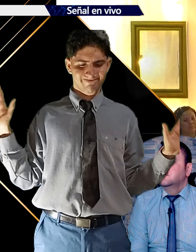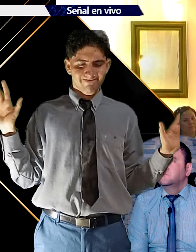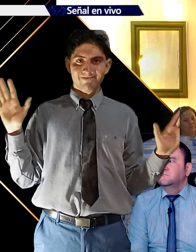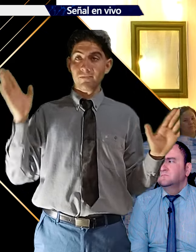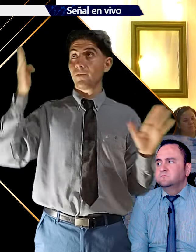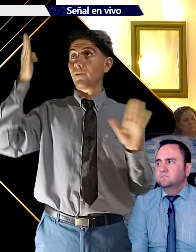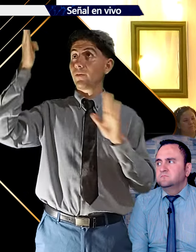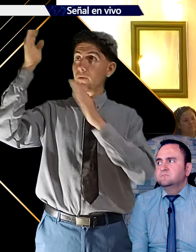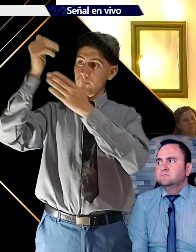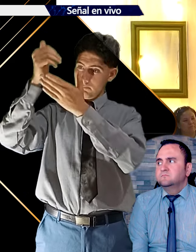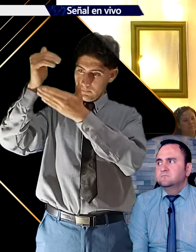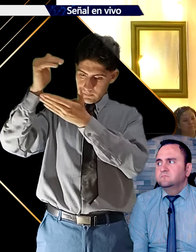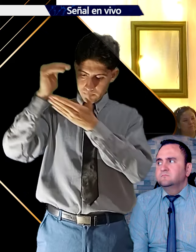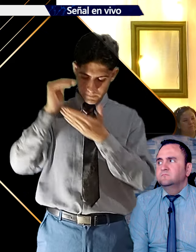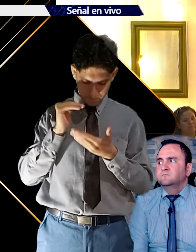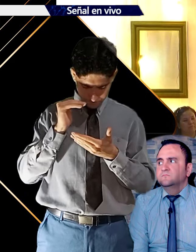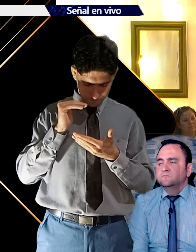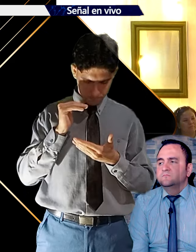fuerza